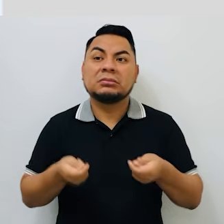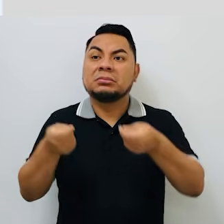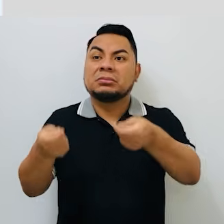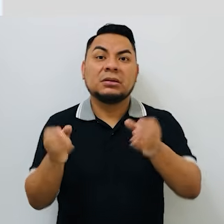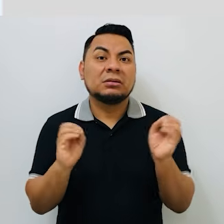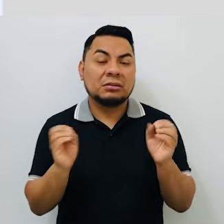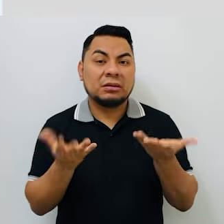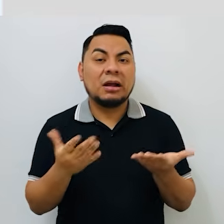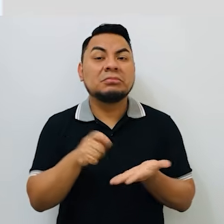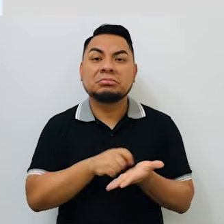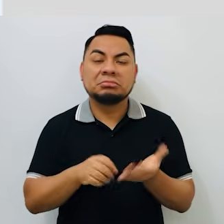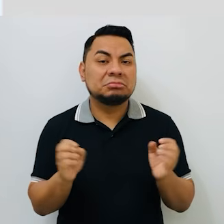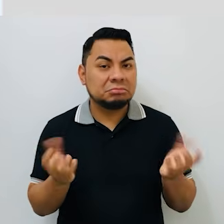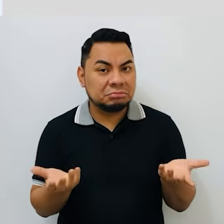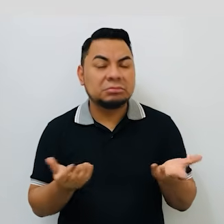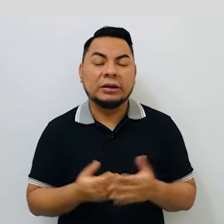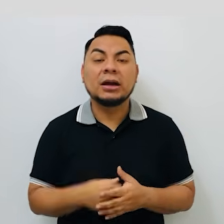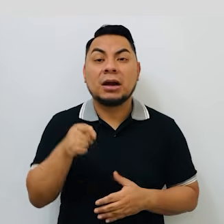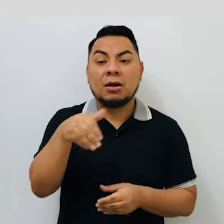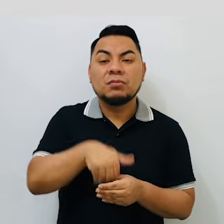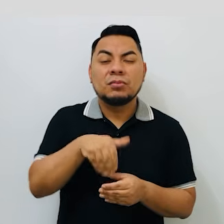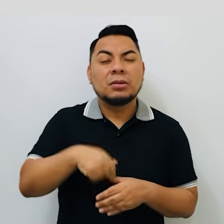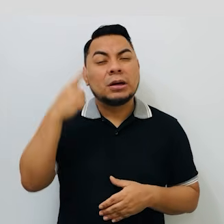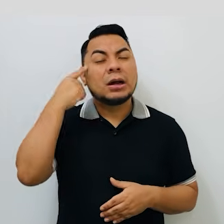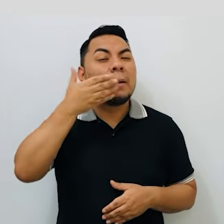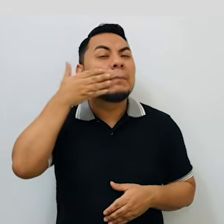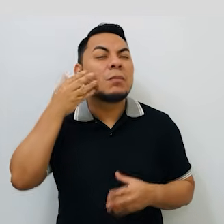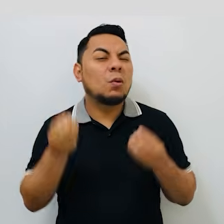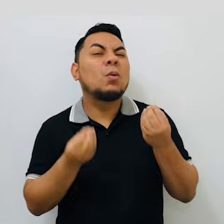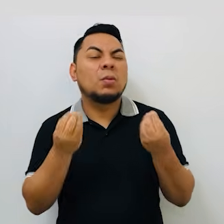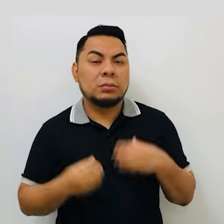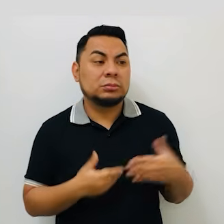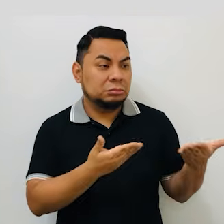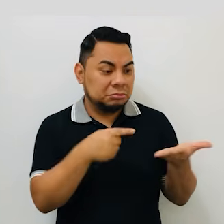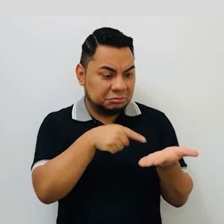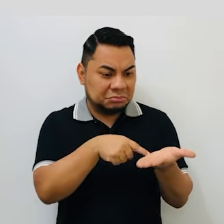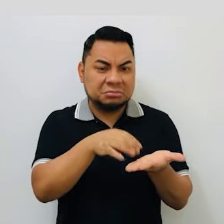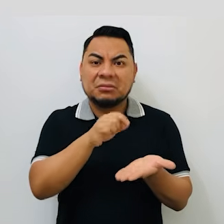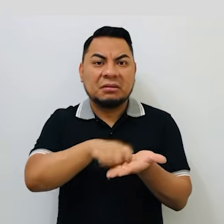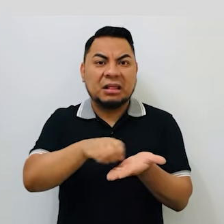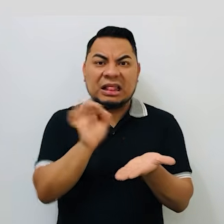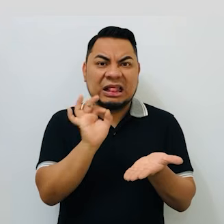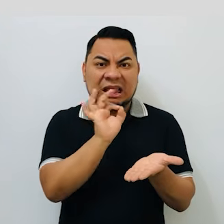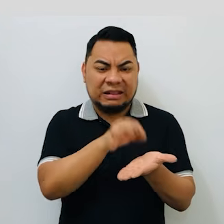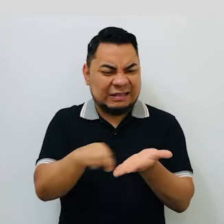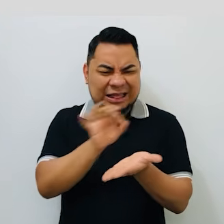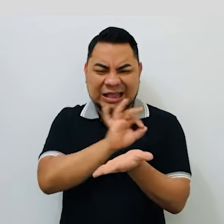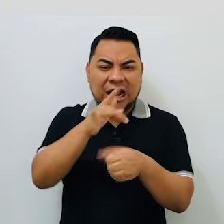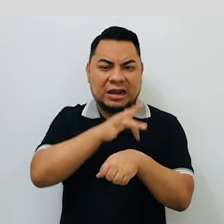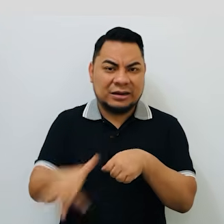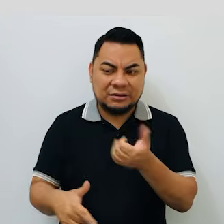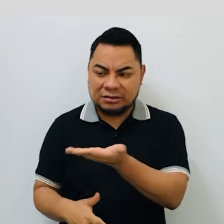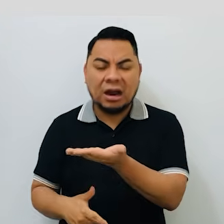no fue entregada por la mesa de sufragio. El voto se considera en blanco si no existe marca en ninguno de los